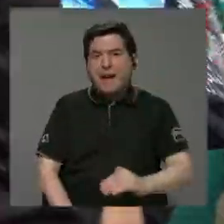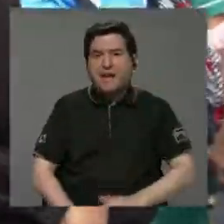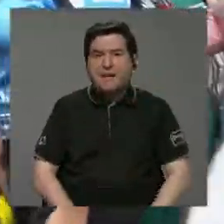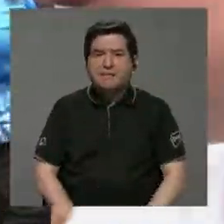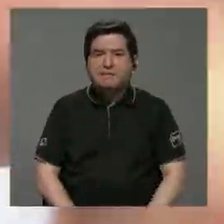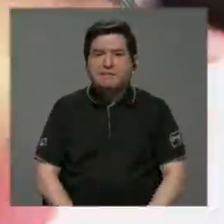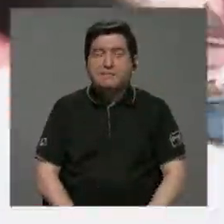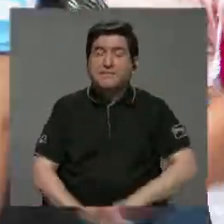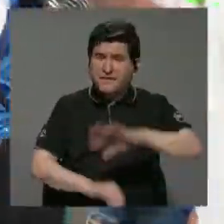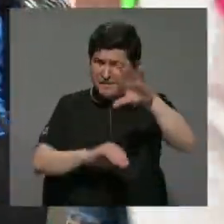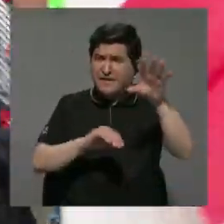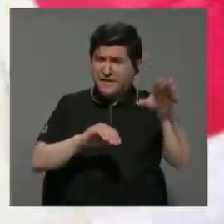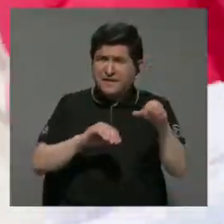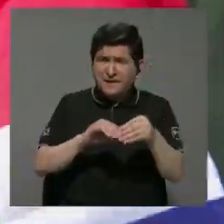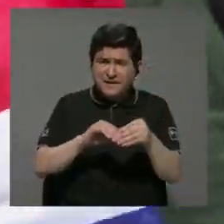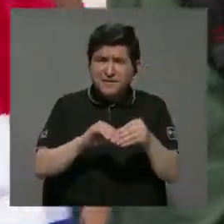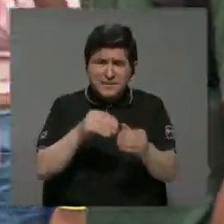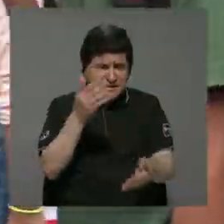Y además,